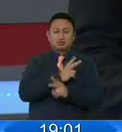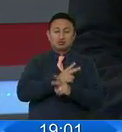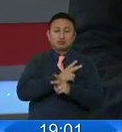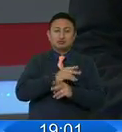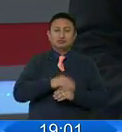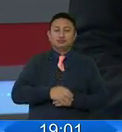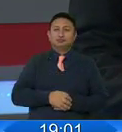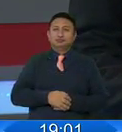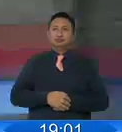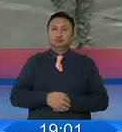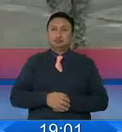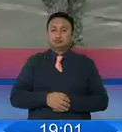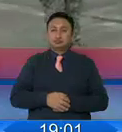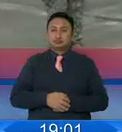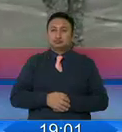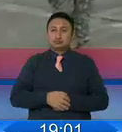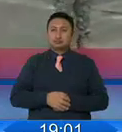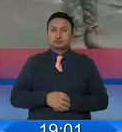y colombia